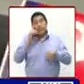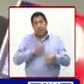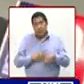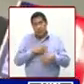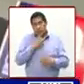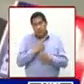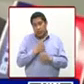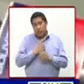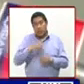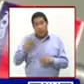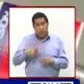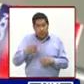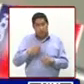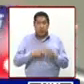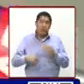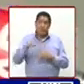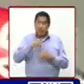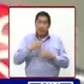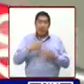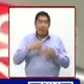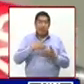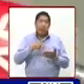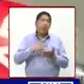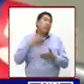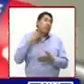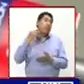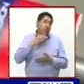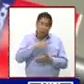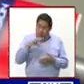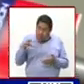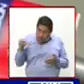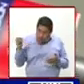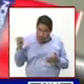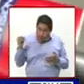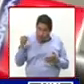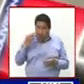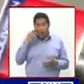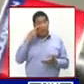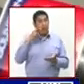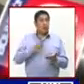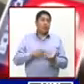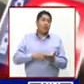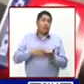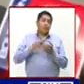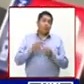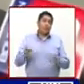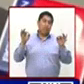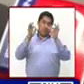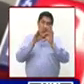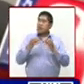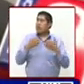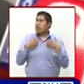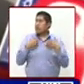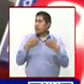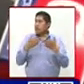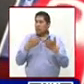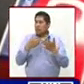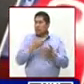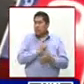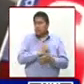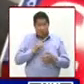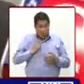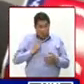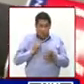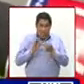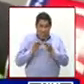de trabajo del Tribunal Supremo, de la Asamblea Legislativa, pero también reconocer la facultad que tiene la Asamblea Legislativa